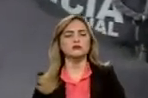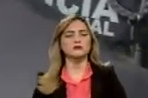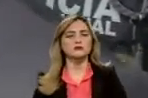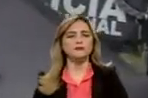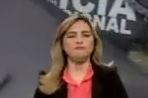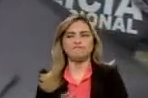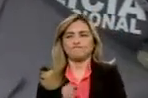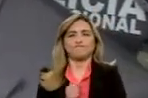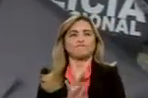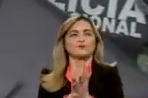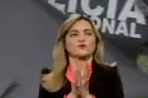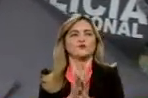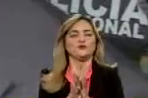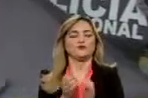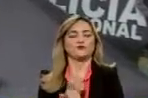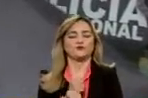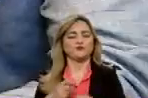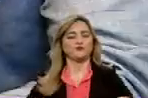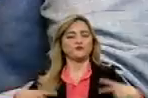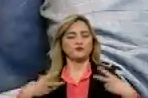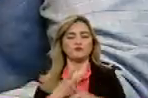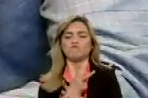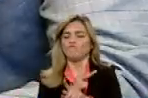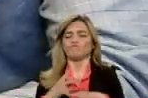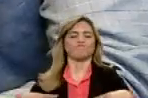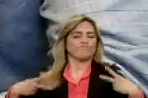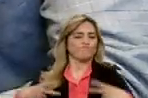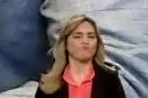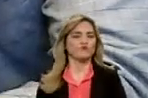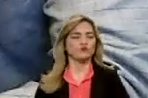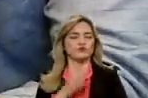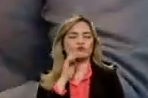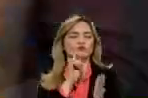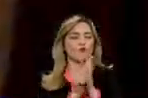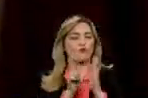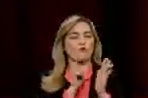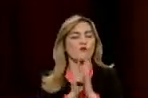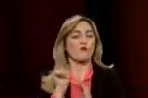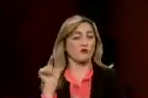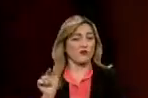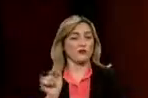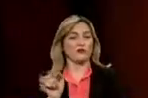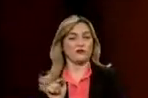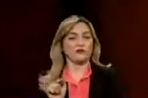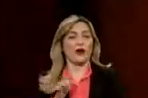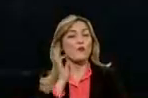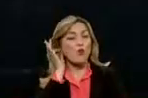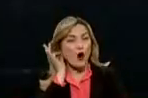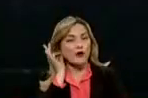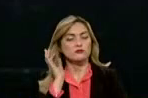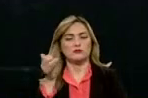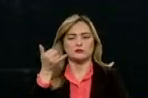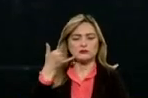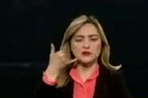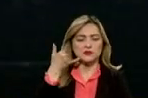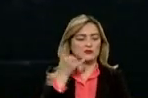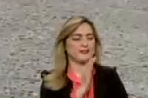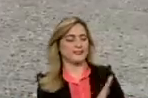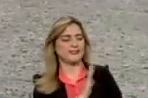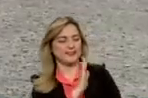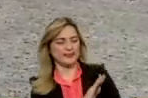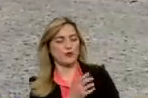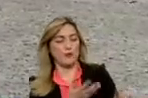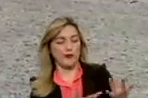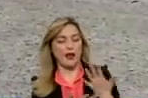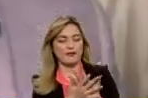garantías necesarias para salvaguardar su vida, su integridad. Los abogados mostraron una denuncia por intimidación que recientemente presentaron, pues a Kenny Solange